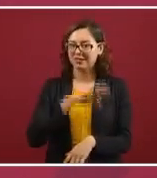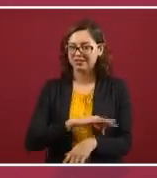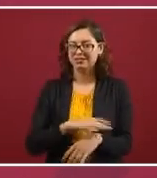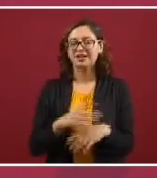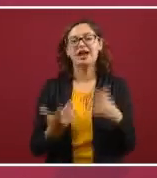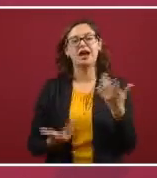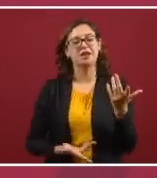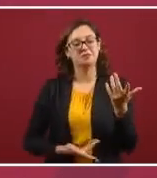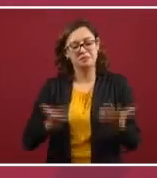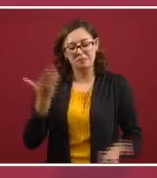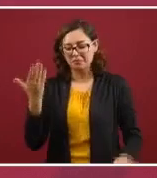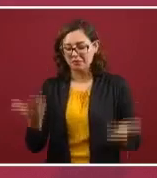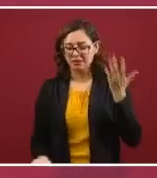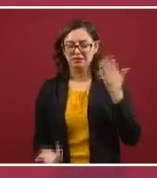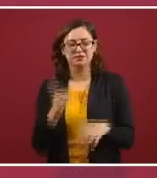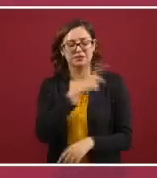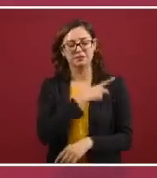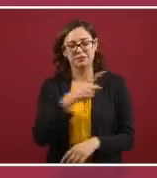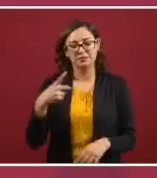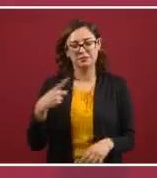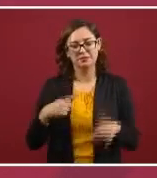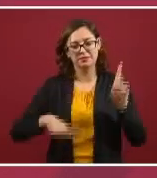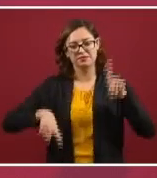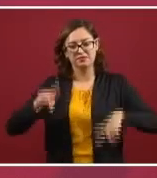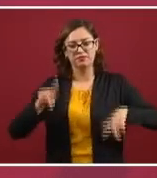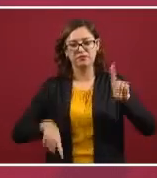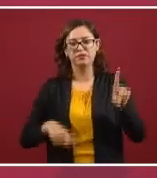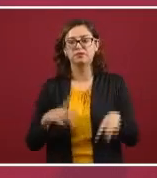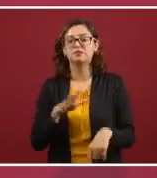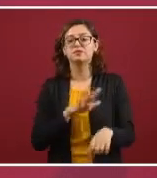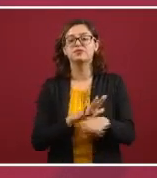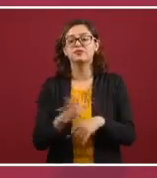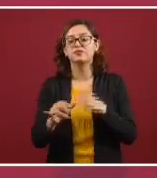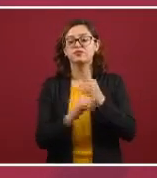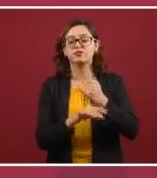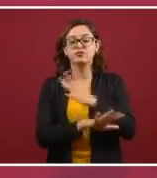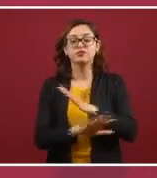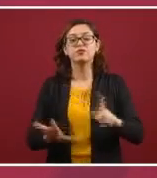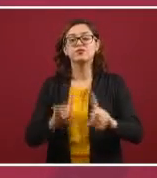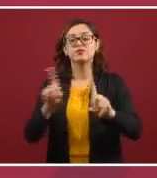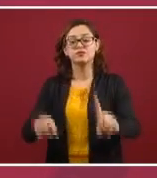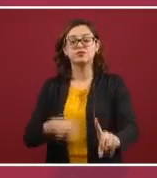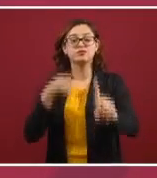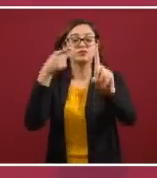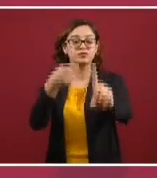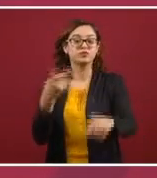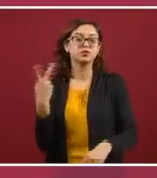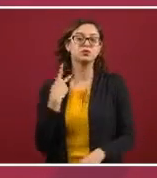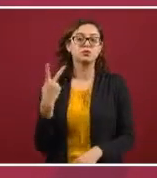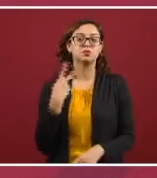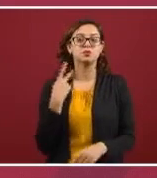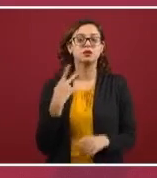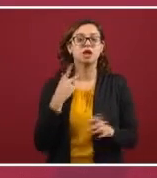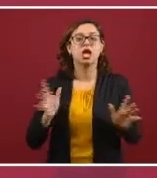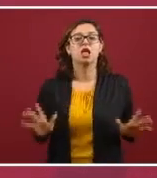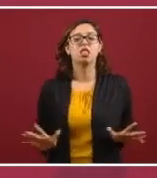qué información tiene un propósito básicamente político electoral.